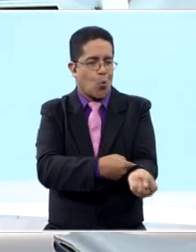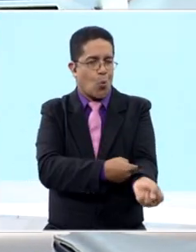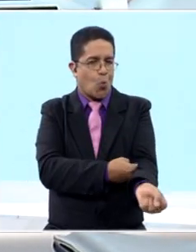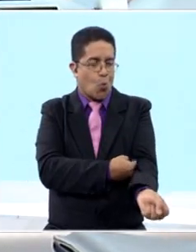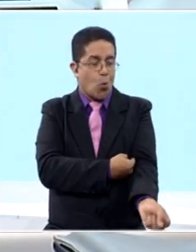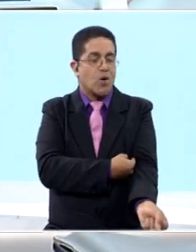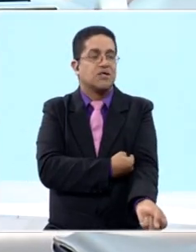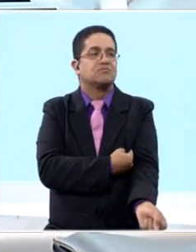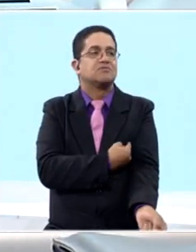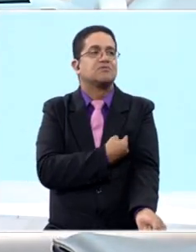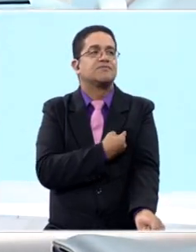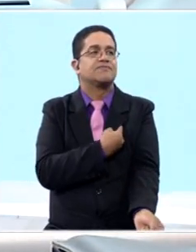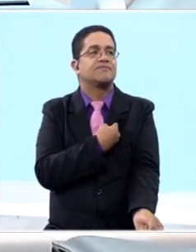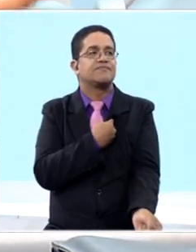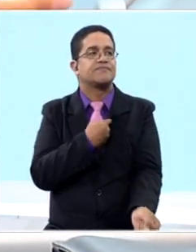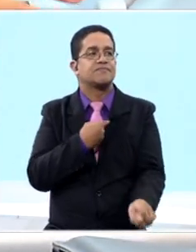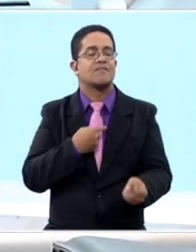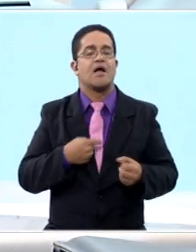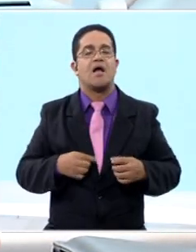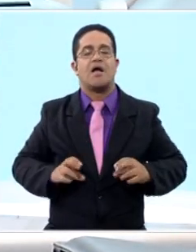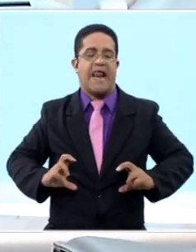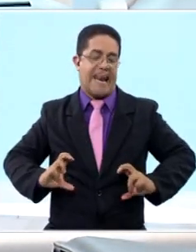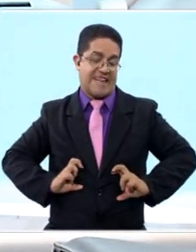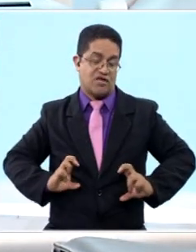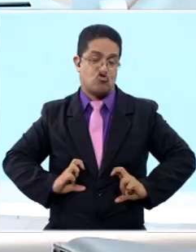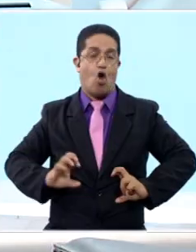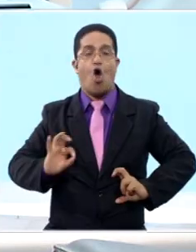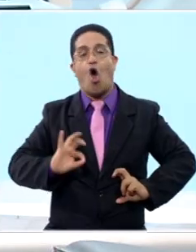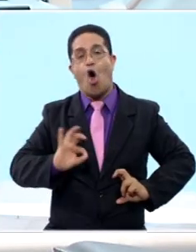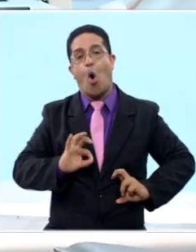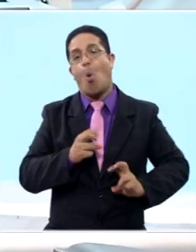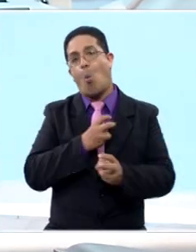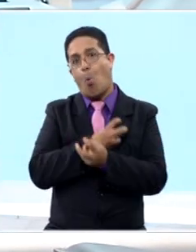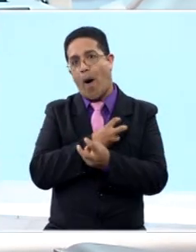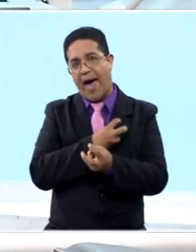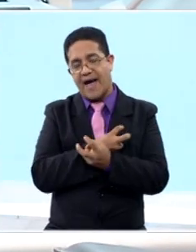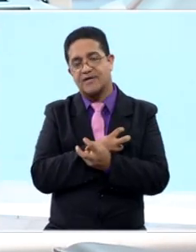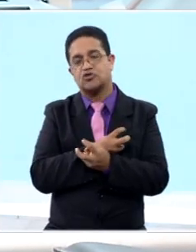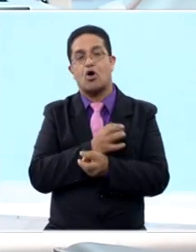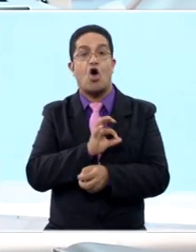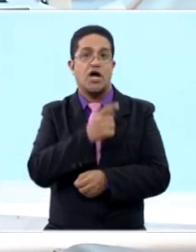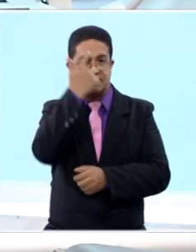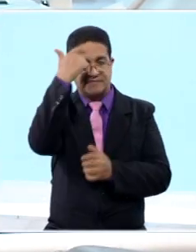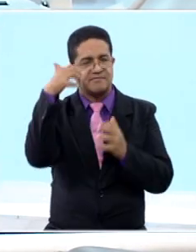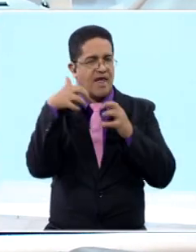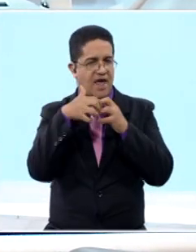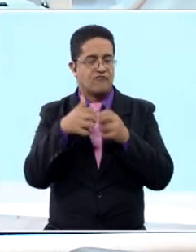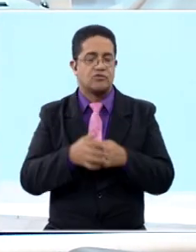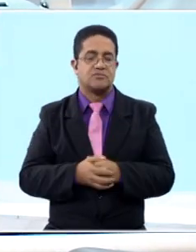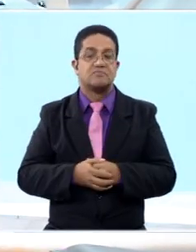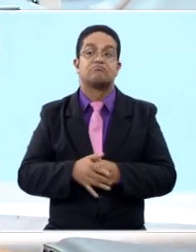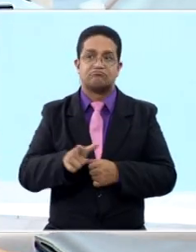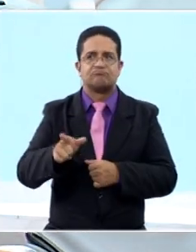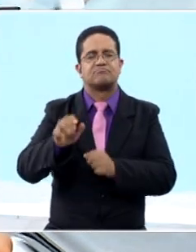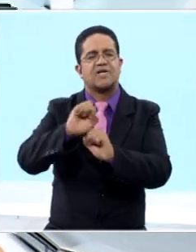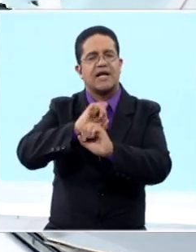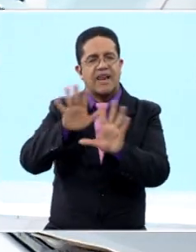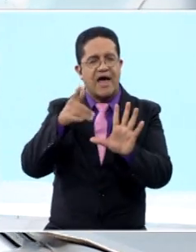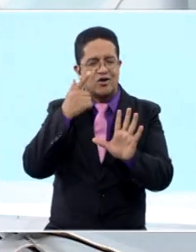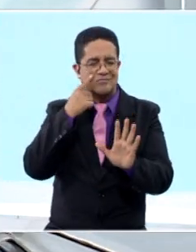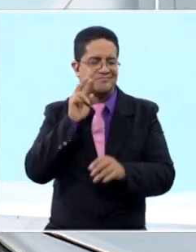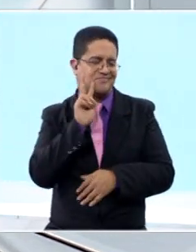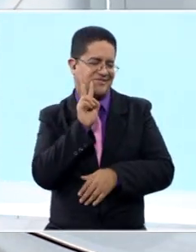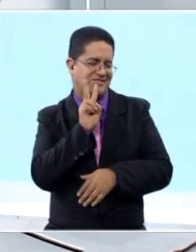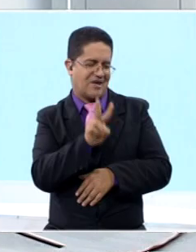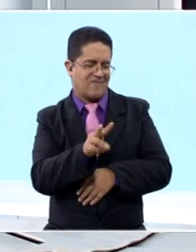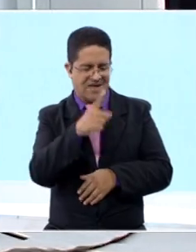lo puedo dirigir hacia el riñón o hacia el hueso o hacia el cerebro, por ejemplo. Claro, porque se ve en la parte de los órganos blandos,